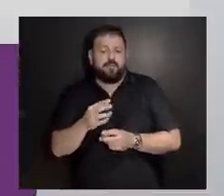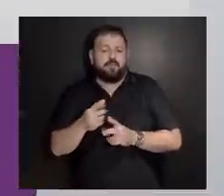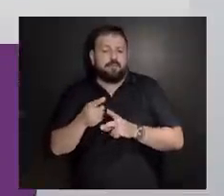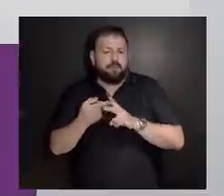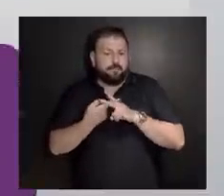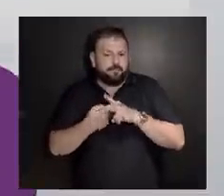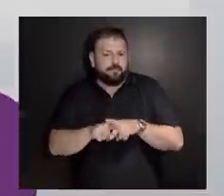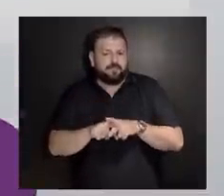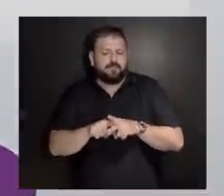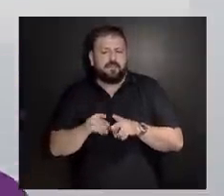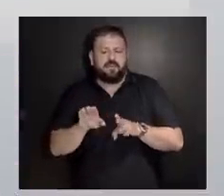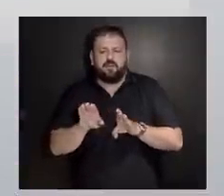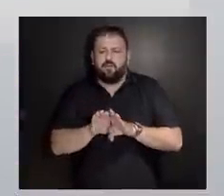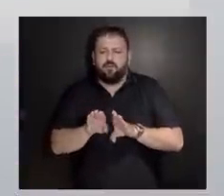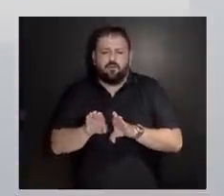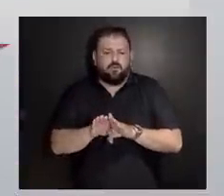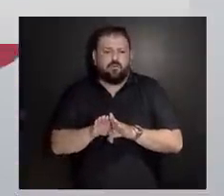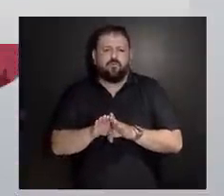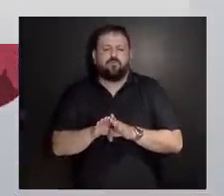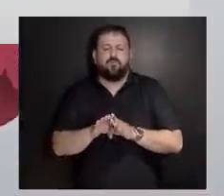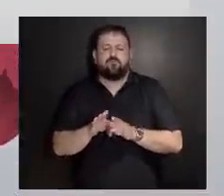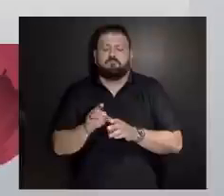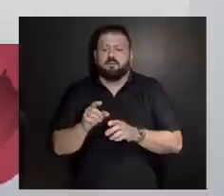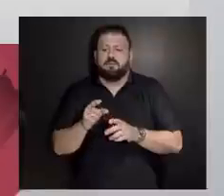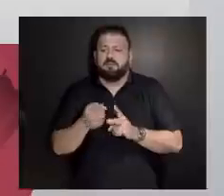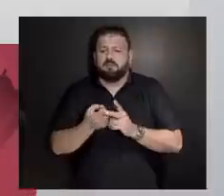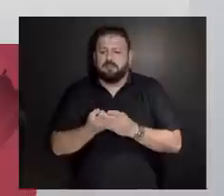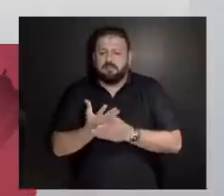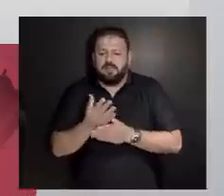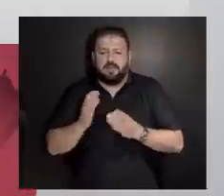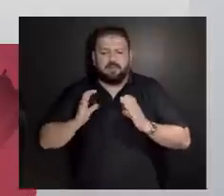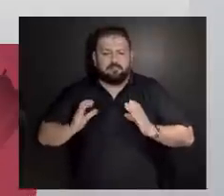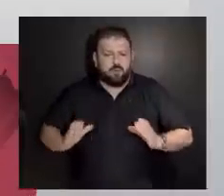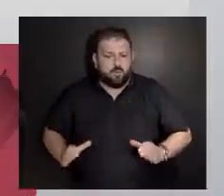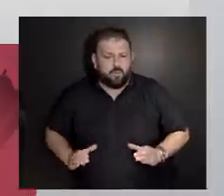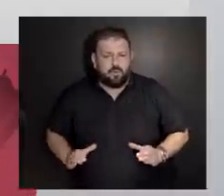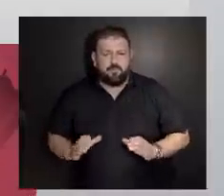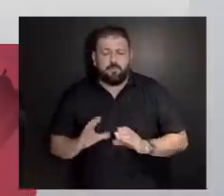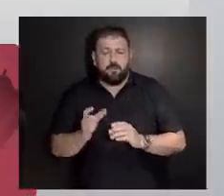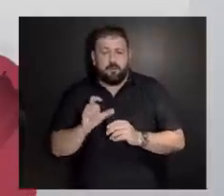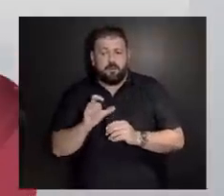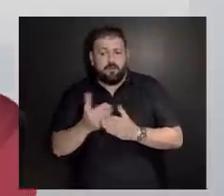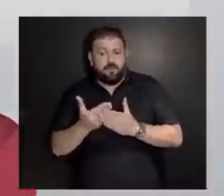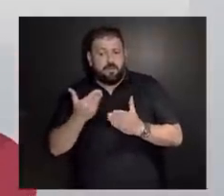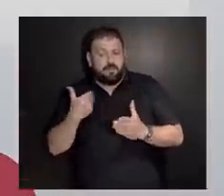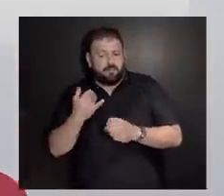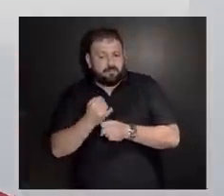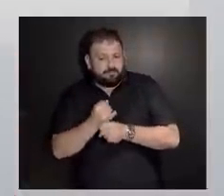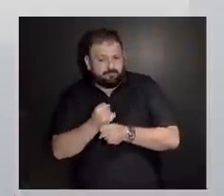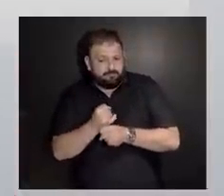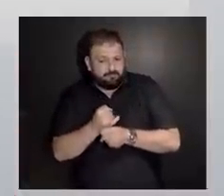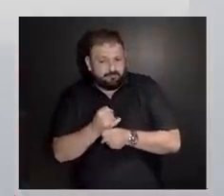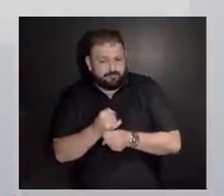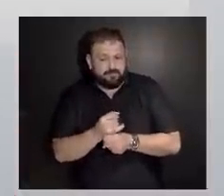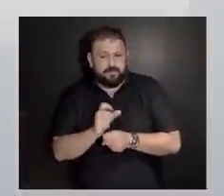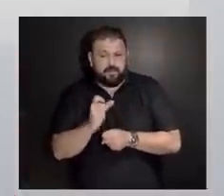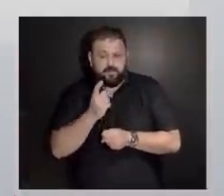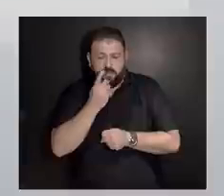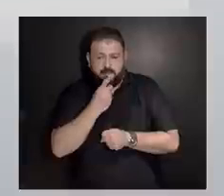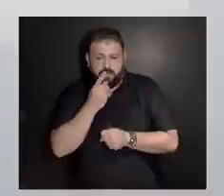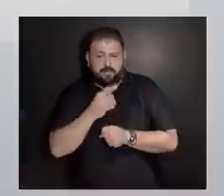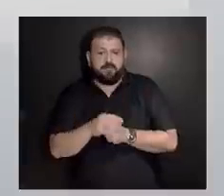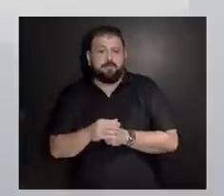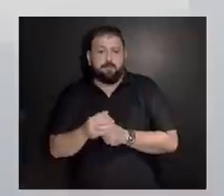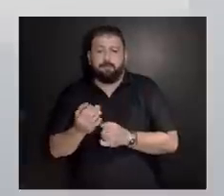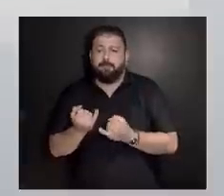ciertos marcadores de autoinmunidad, es decir, nuestro cuerpo antes del diagnóstico, sobre todo en este tipo de diabetes inmunomediada